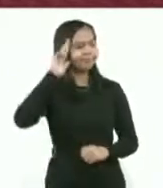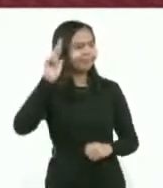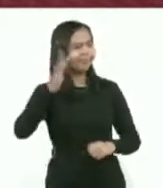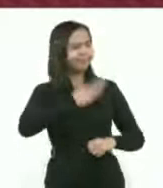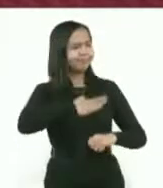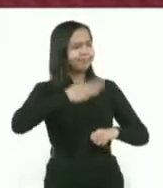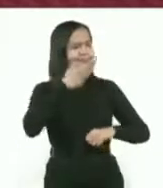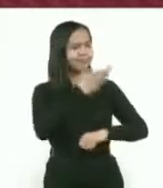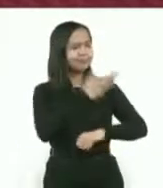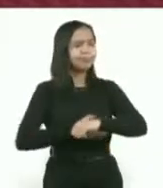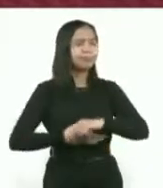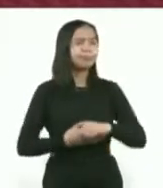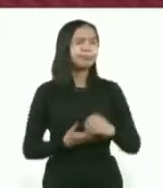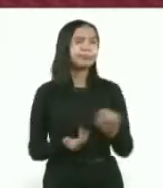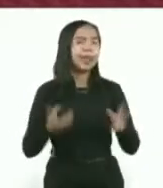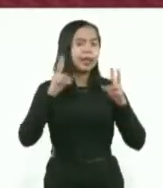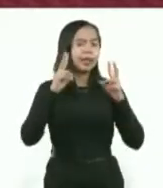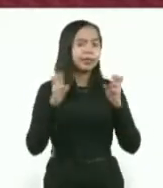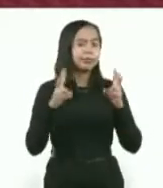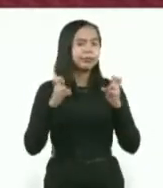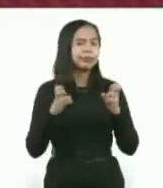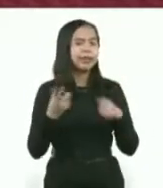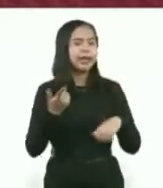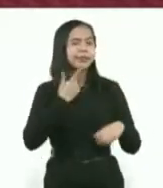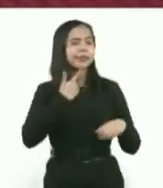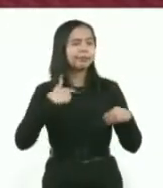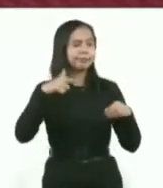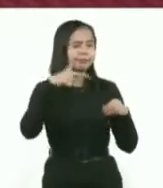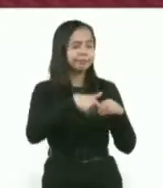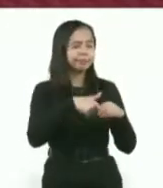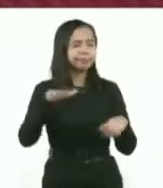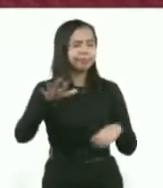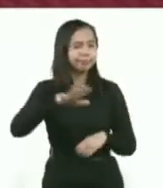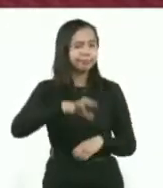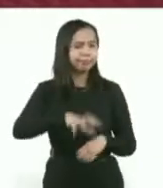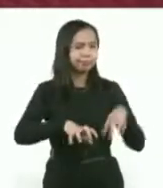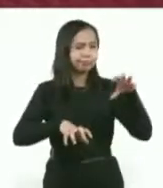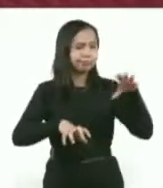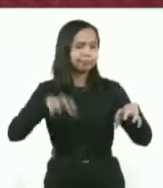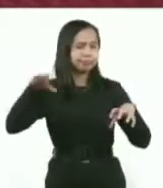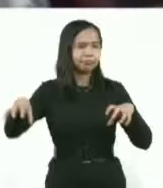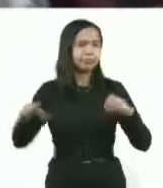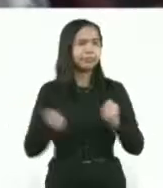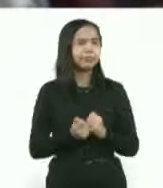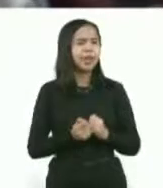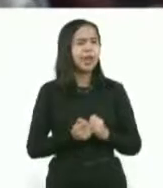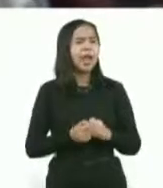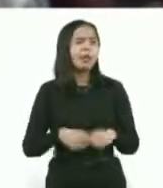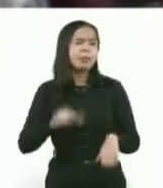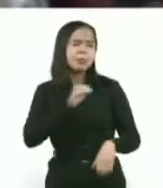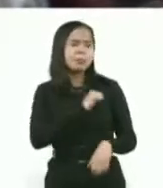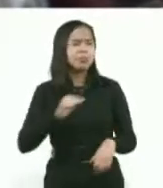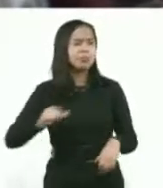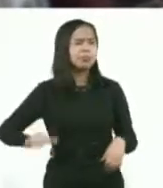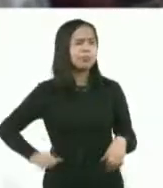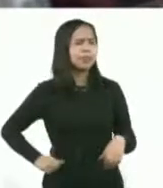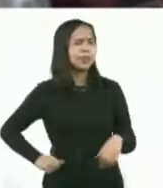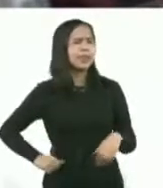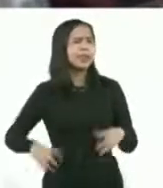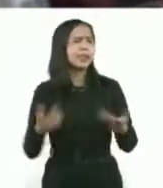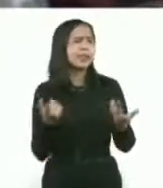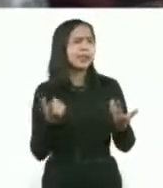¿Qué tal? Muy buenas tardes. Sobre el tema de las gasolineras, ¿en qué alcaldías